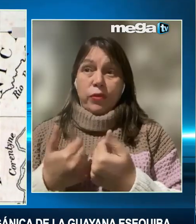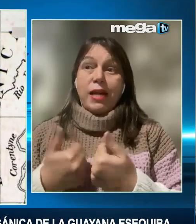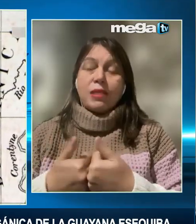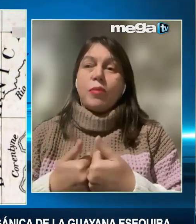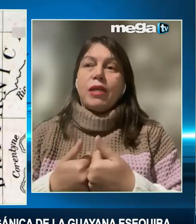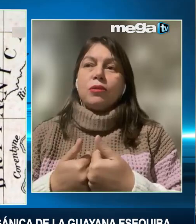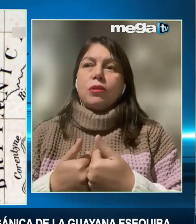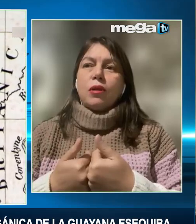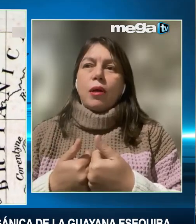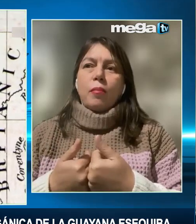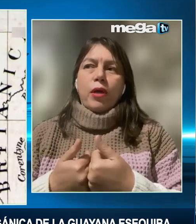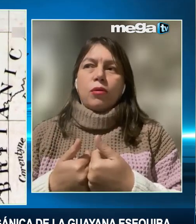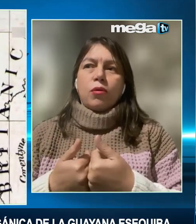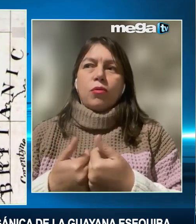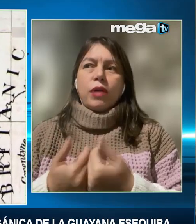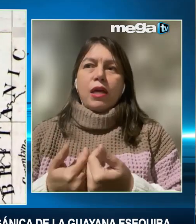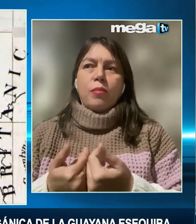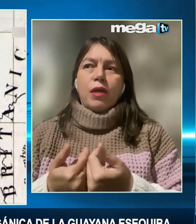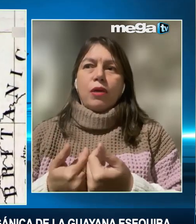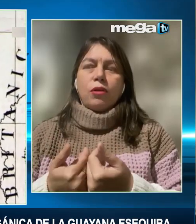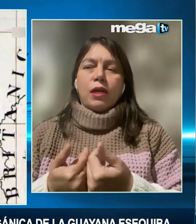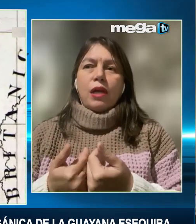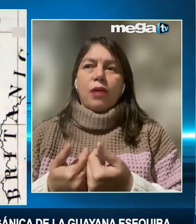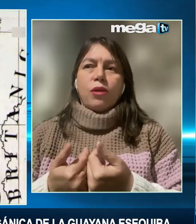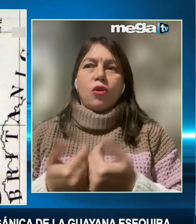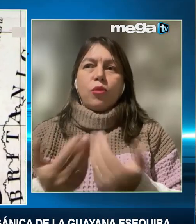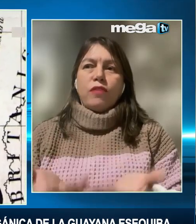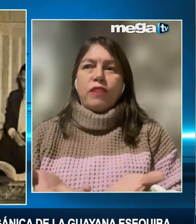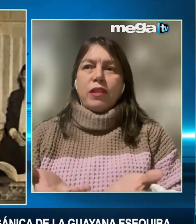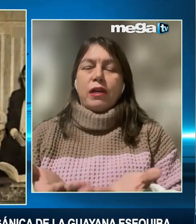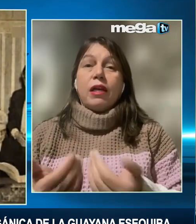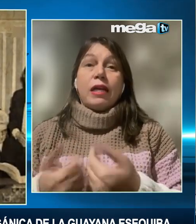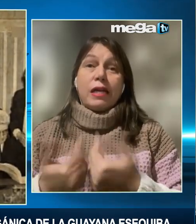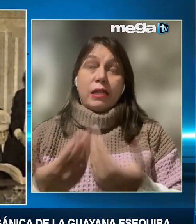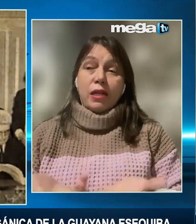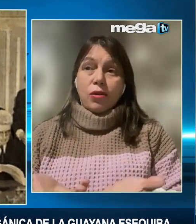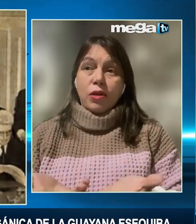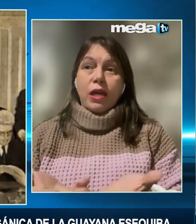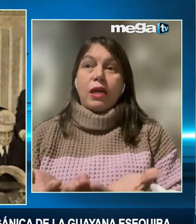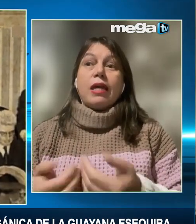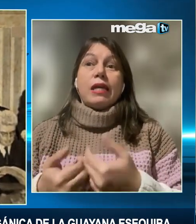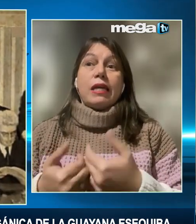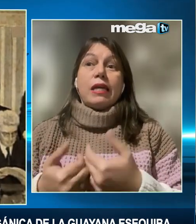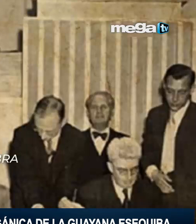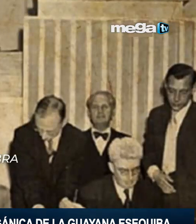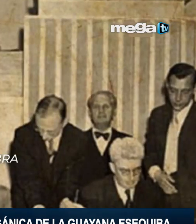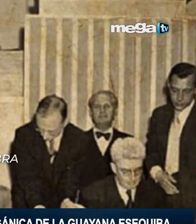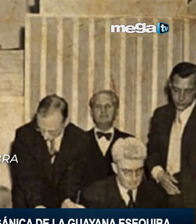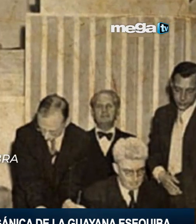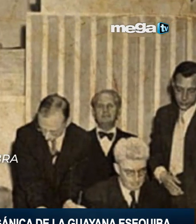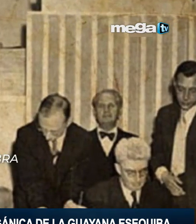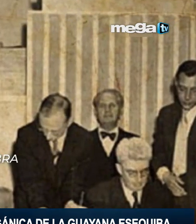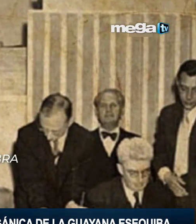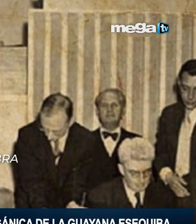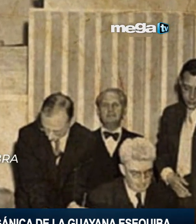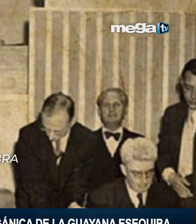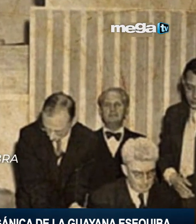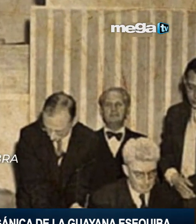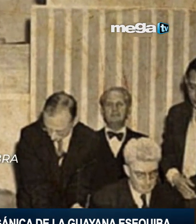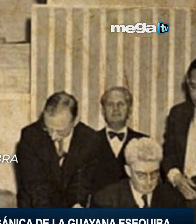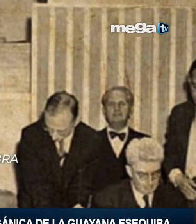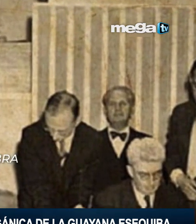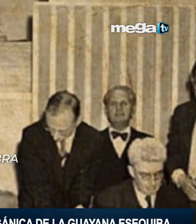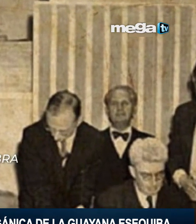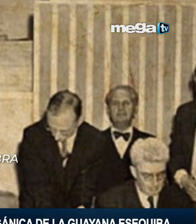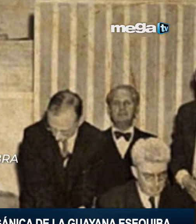nuestro, de nacimiento. Pero con un régimen que no está claro ni cómo defender, ni tiene con qué, ni tiene unas fuerzas armadas